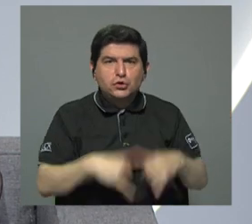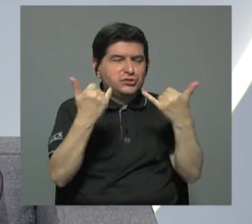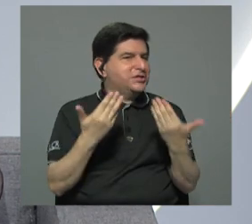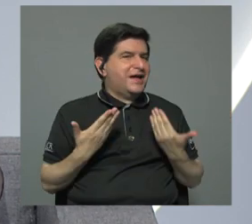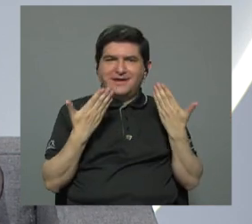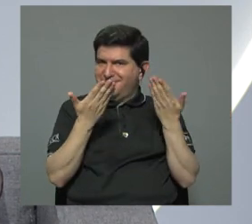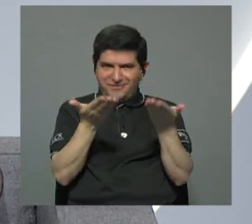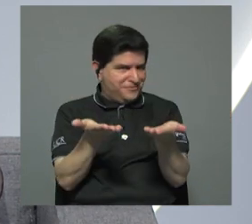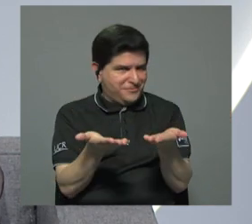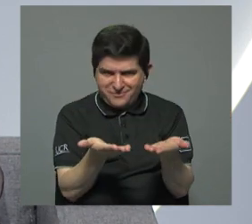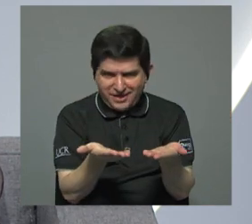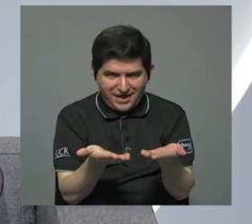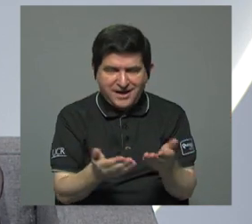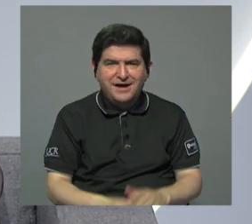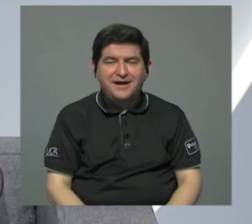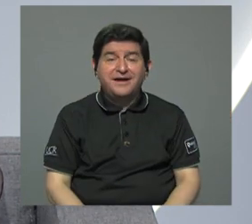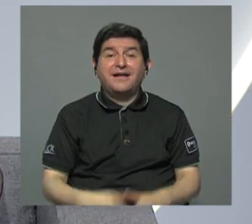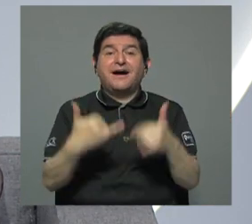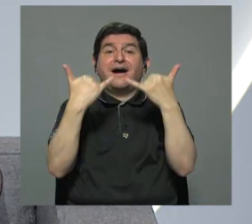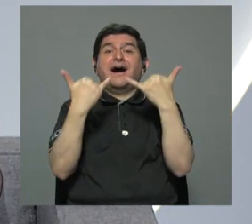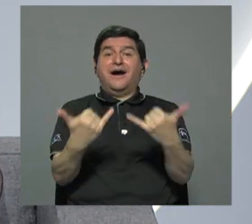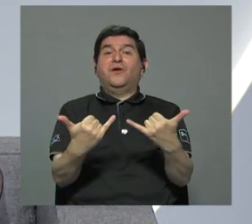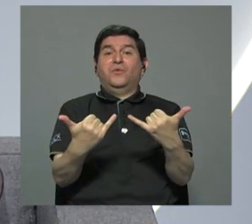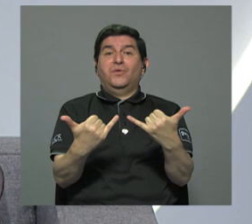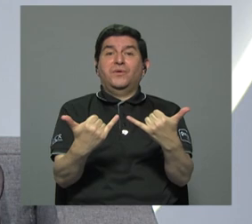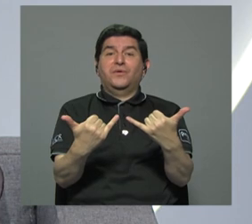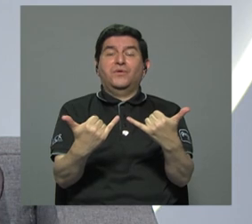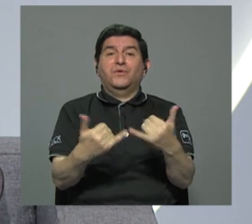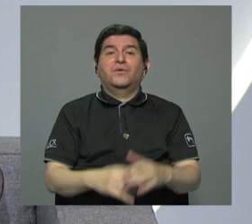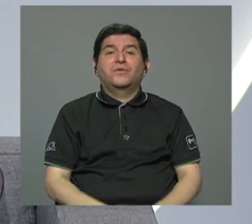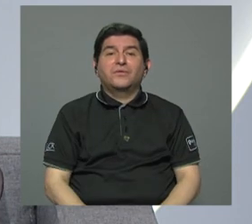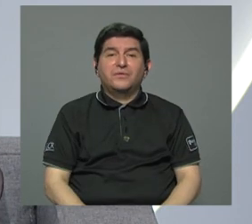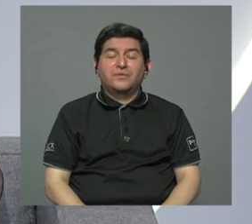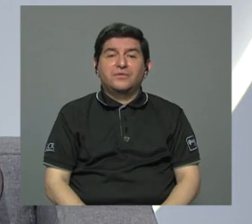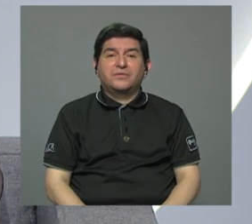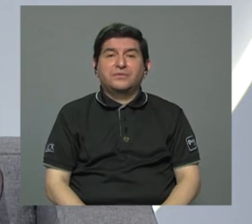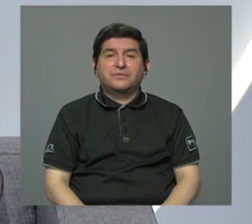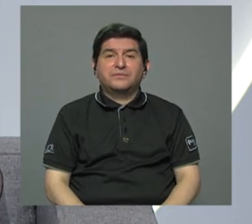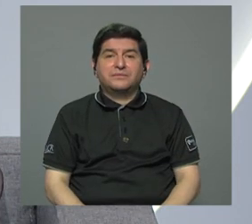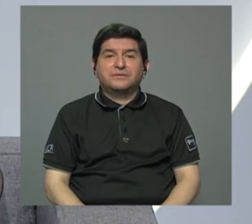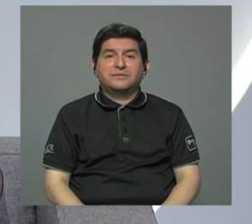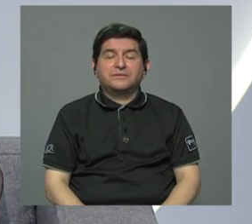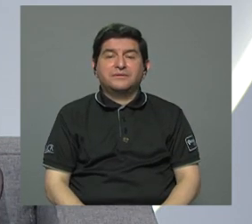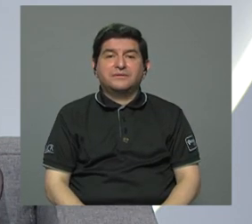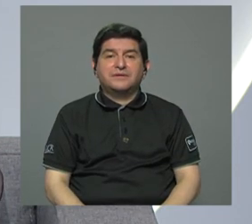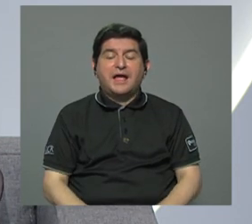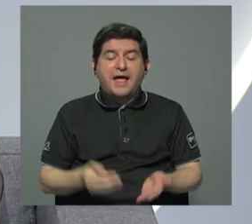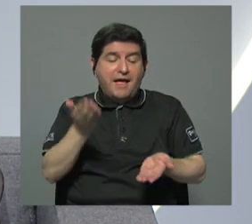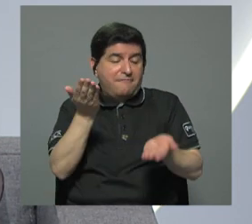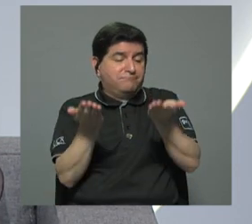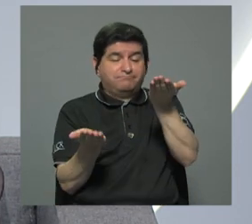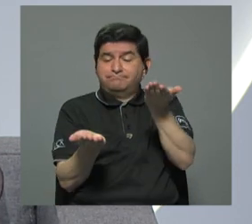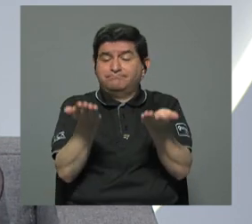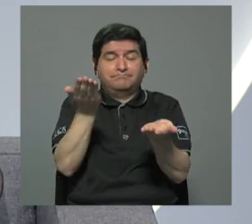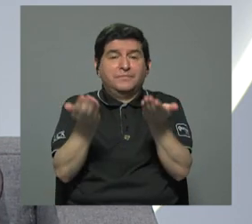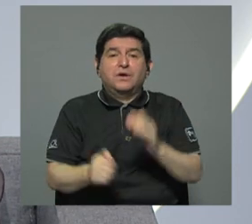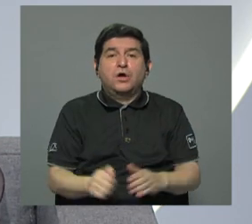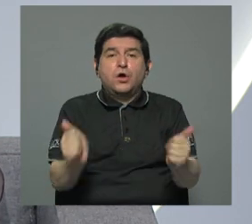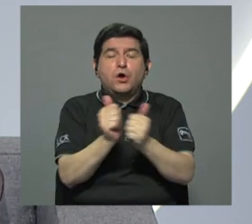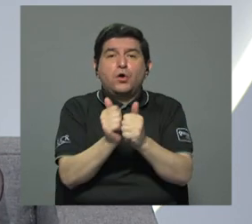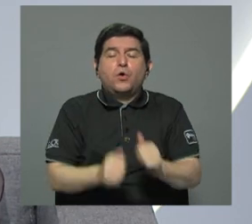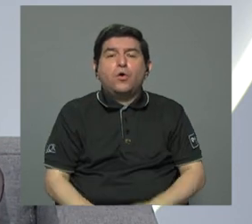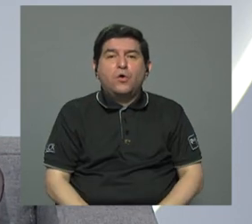dar recaerían, esa decisión, esos aportes los compensarían con el